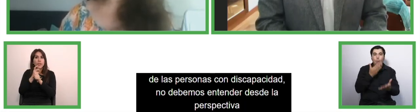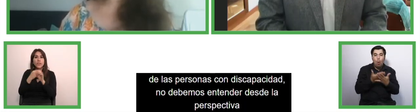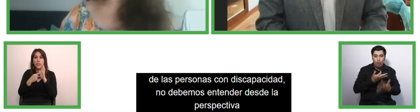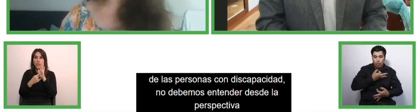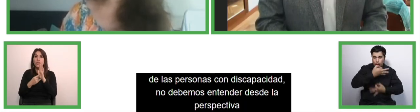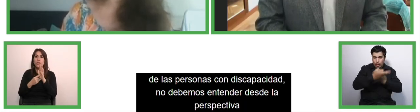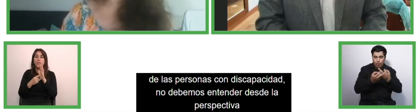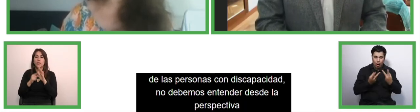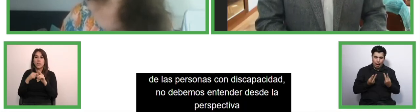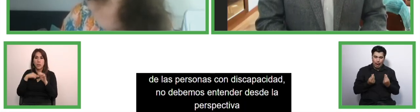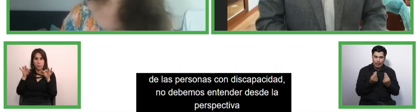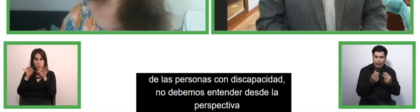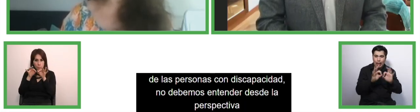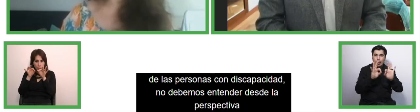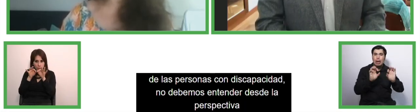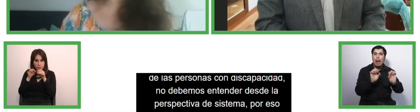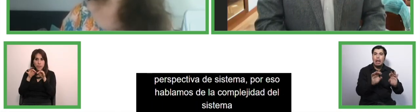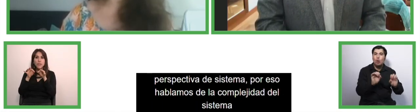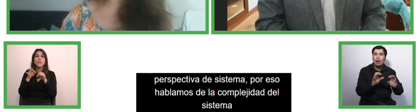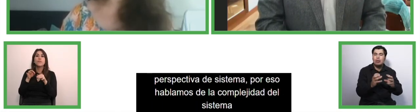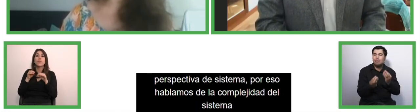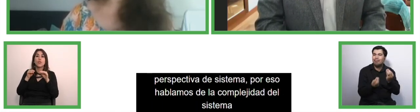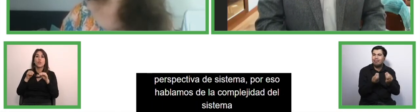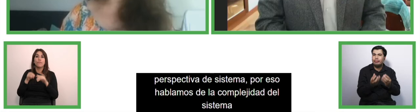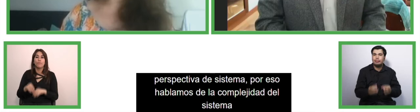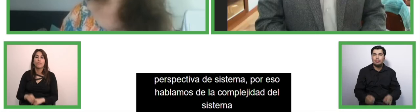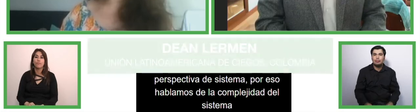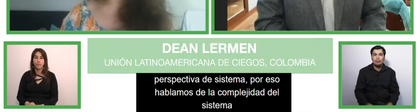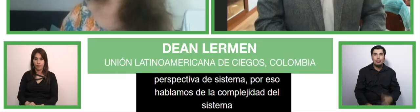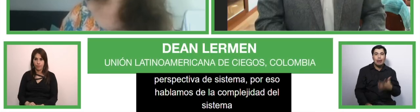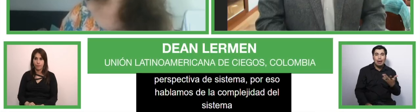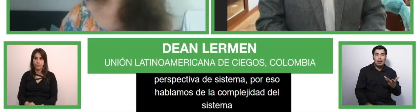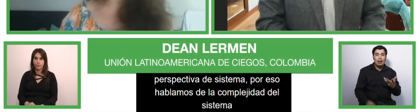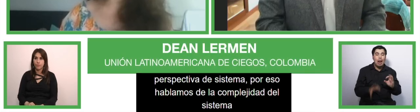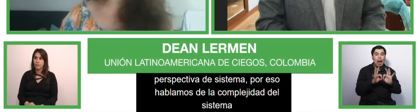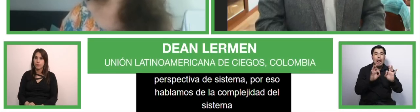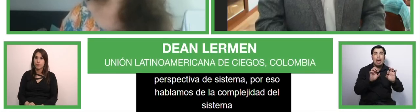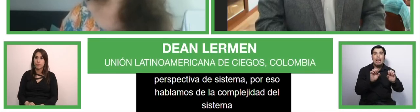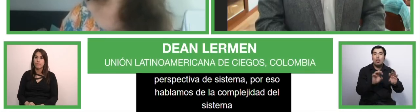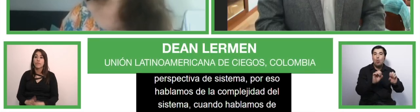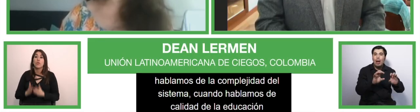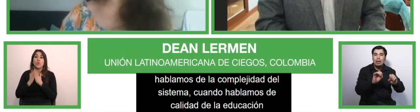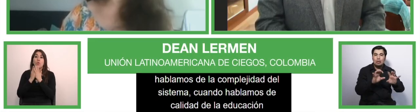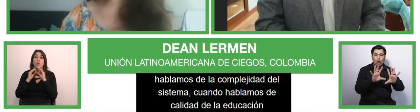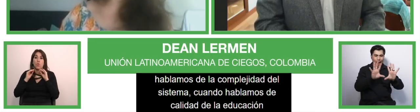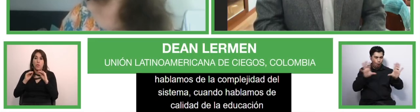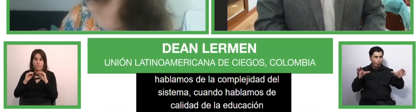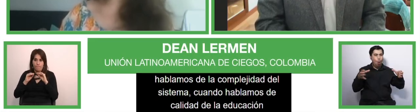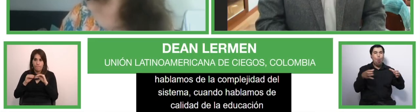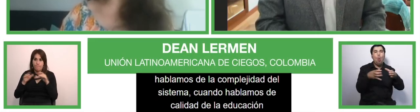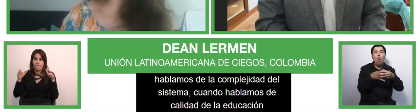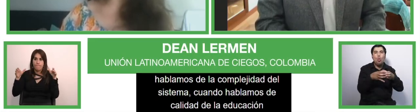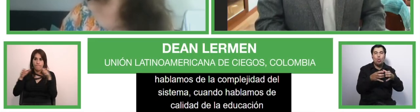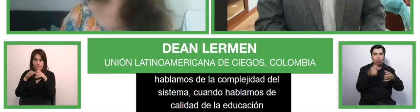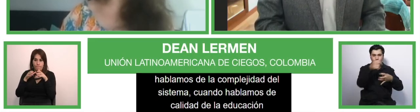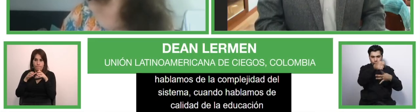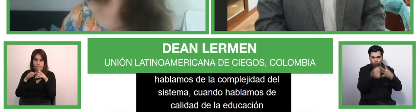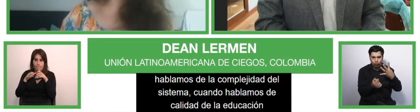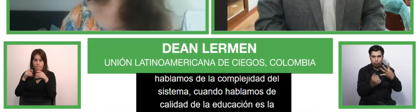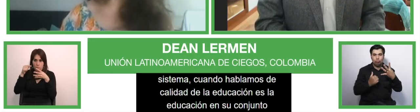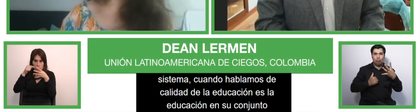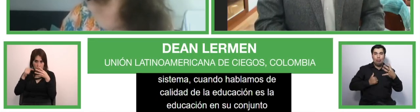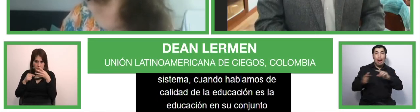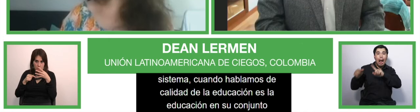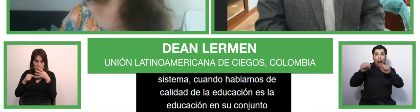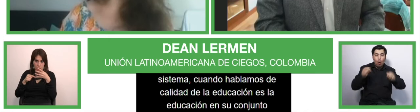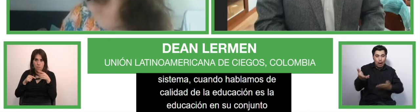de calidad de la educación, es la educación en su conjunto. Ahora, las interacciones